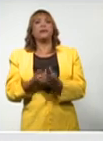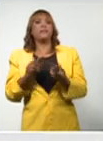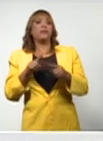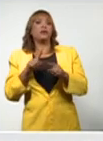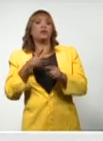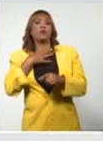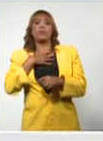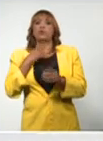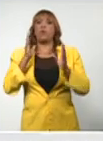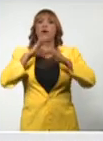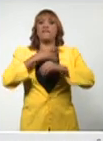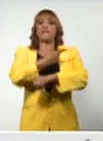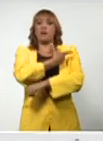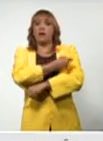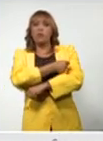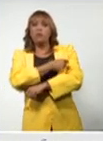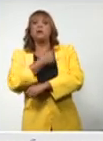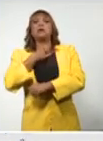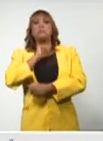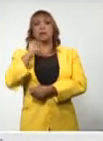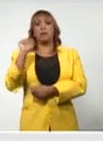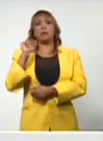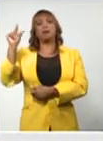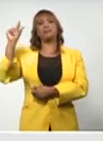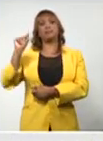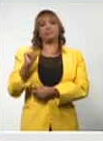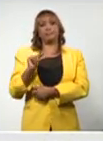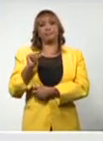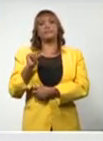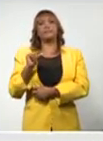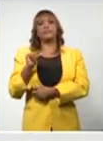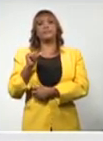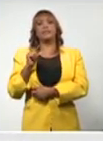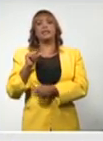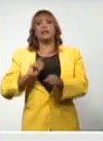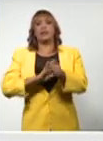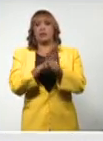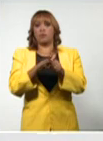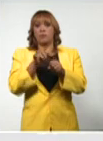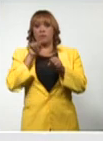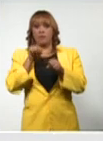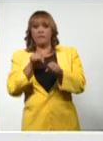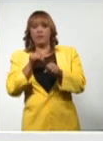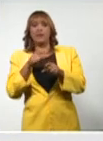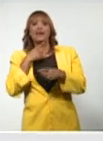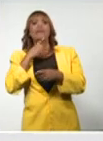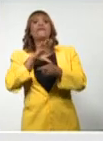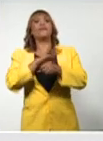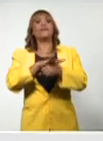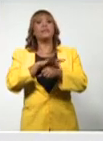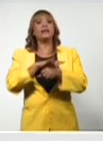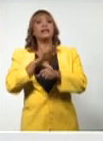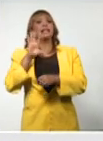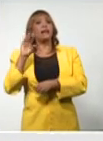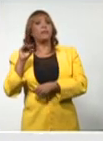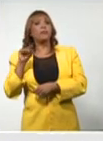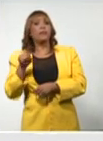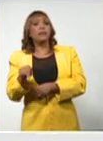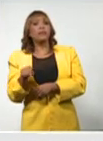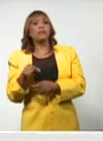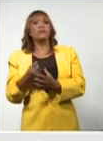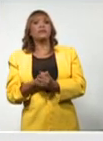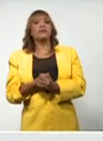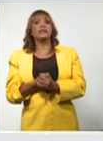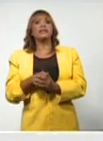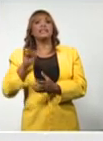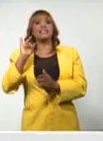vacuna, sin embargo, se ha logrado una disminución. Ahora, en COVID es una enfermedad, acuérdense que estamos hablando de